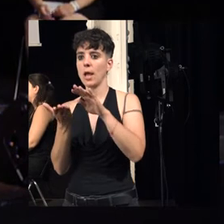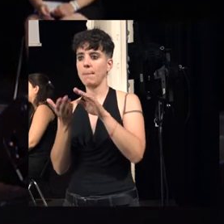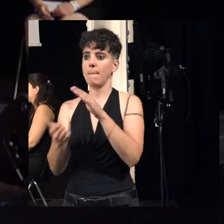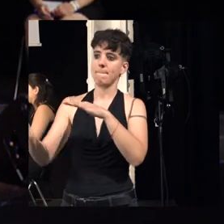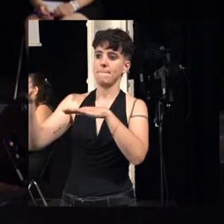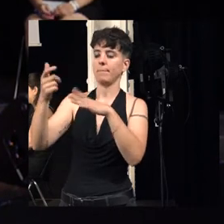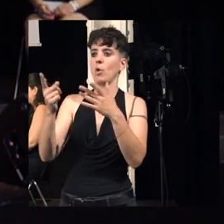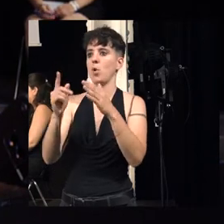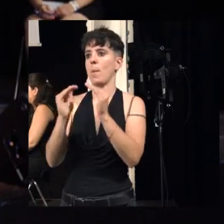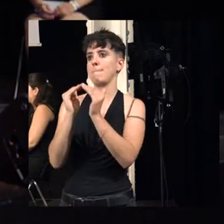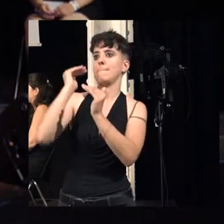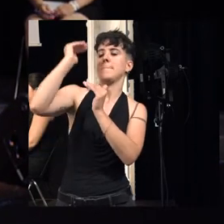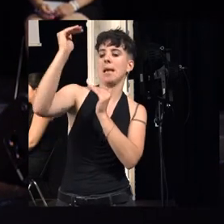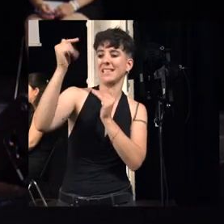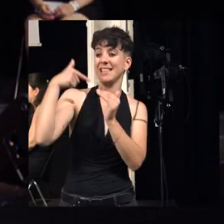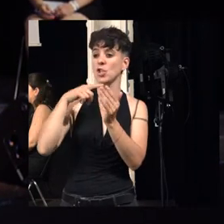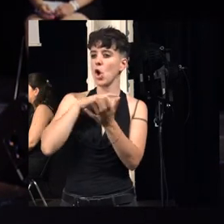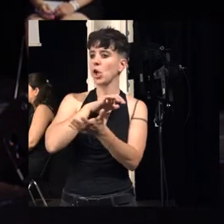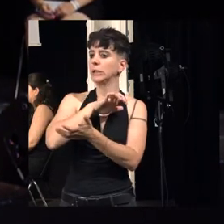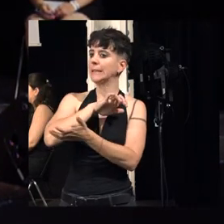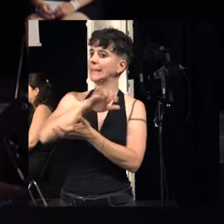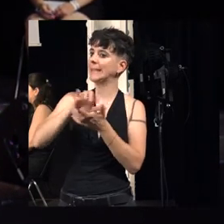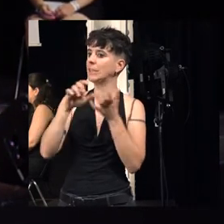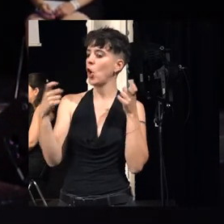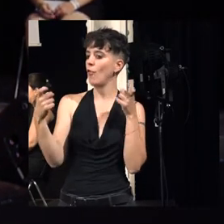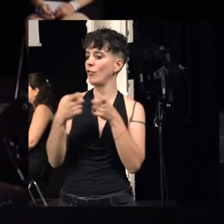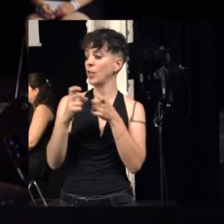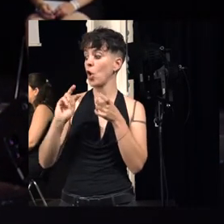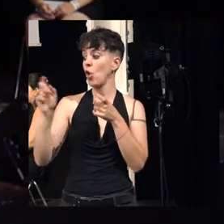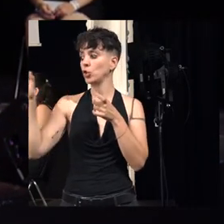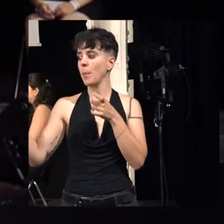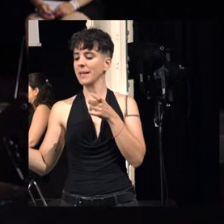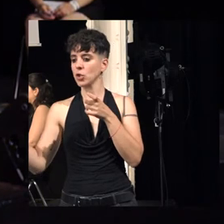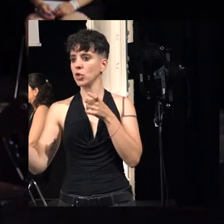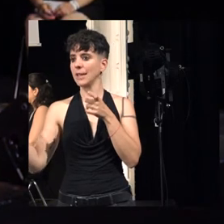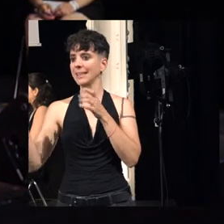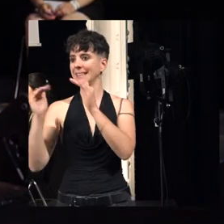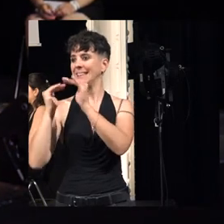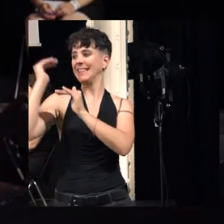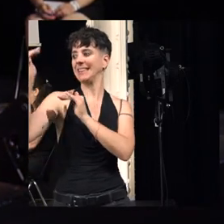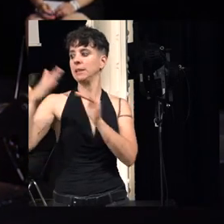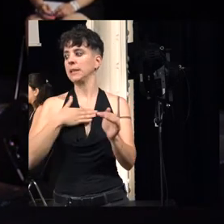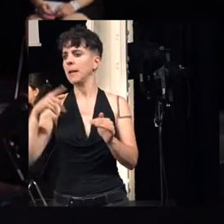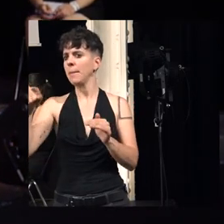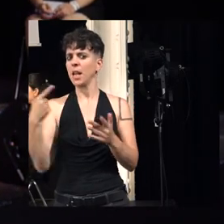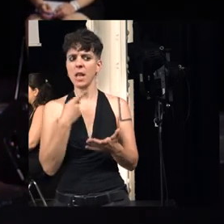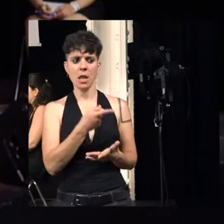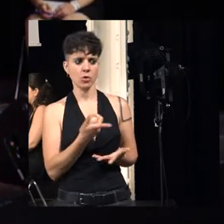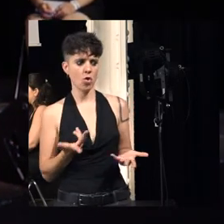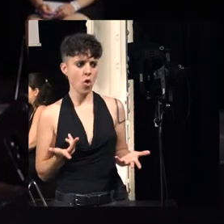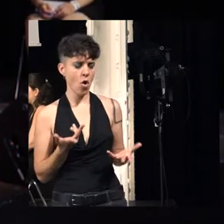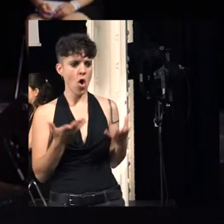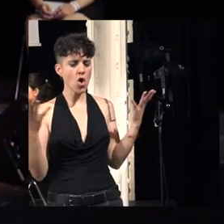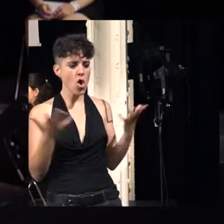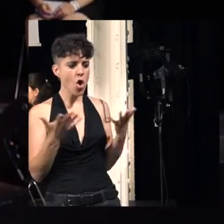conflicto con una persona que iba a ser ascendida, que empieza a decir que cómo es posible que una persona seropositiva, que es un peligro para